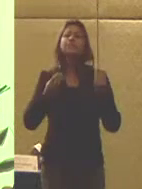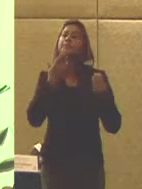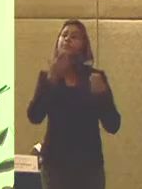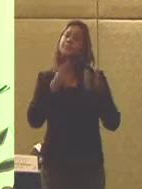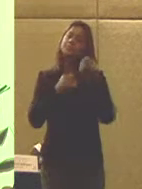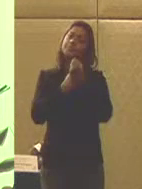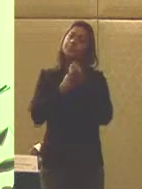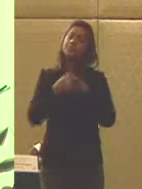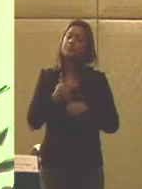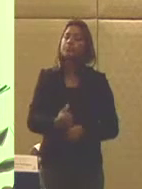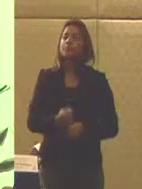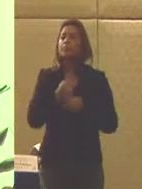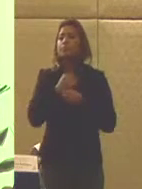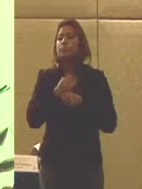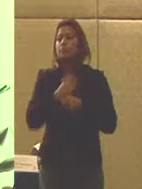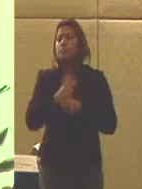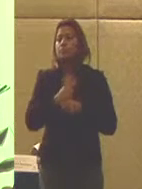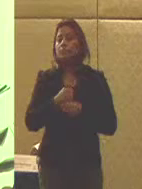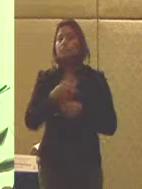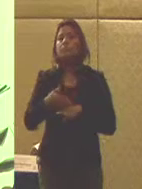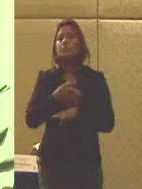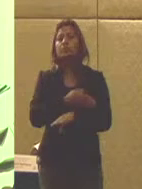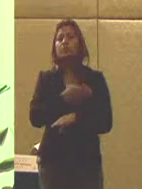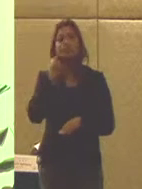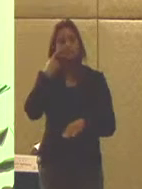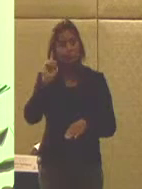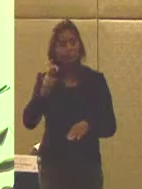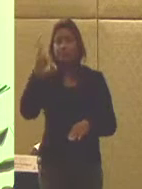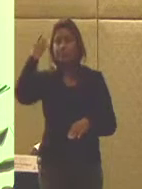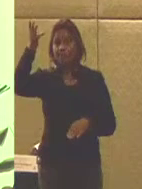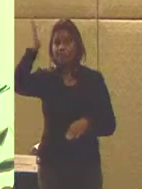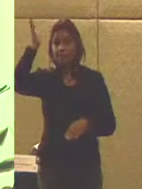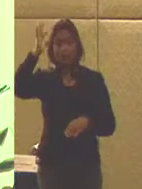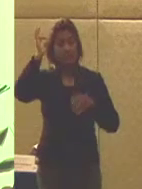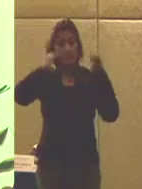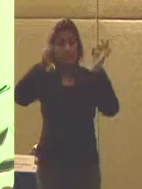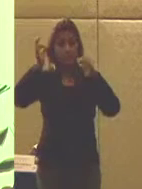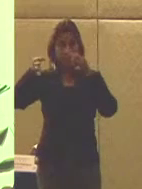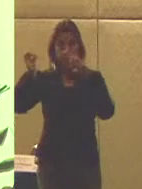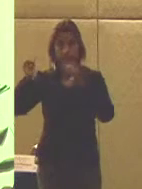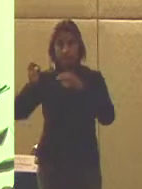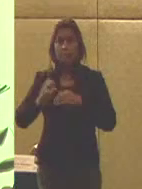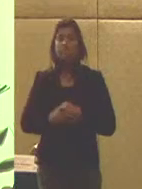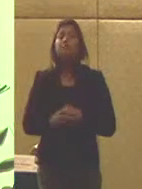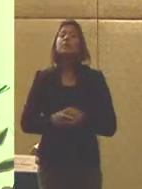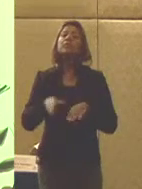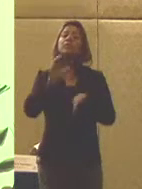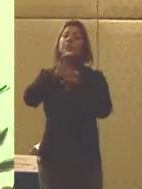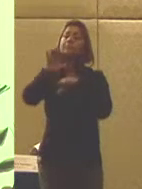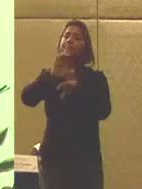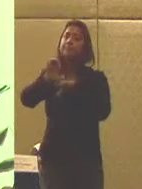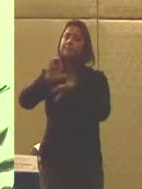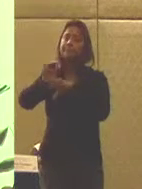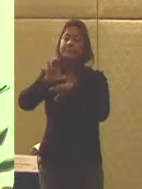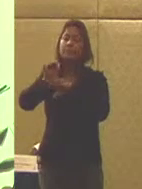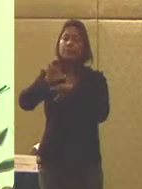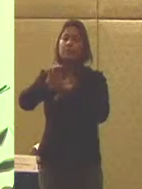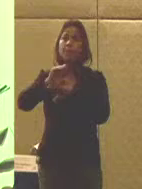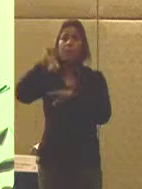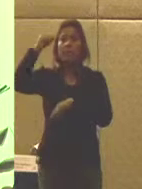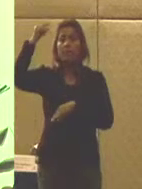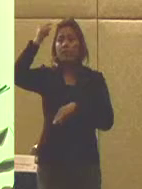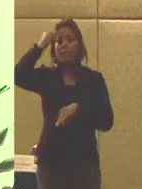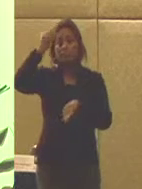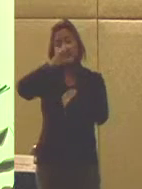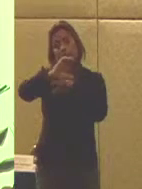lo ha expuesto la señora ministra al principio de esta sesión. Las principales recomendaciones de los gobiernos han